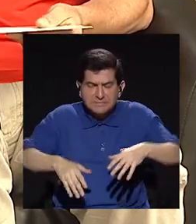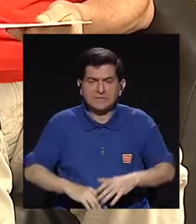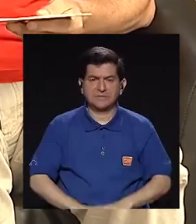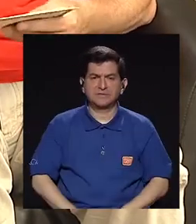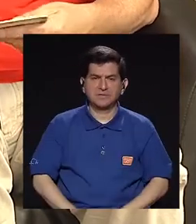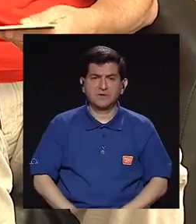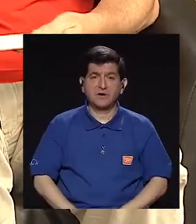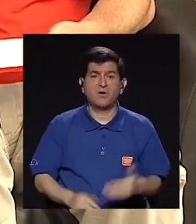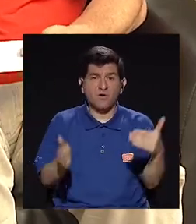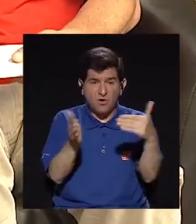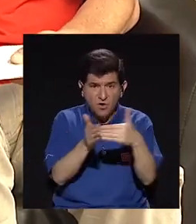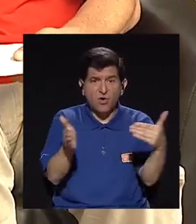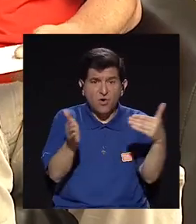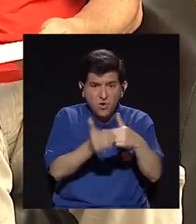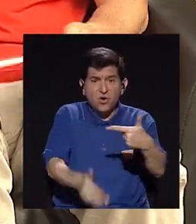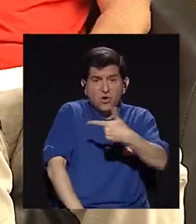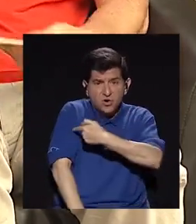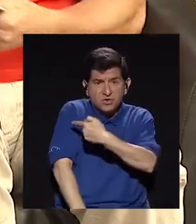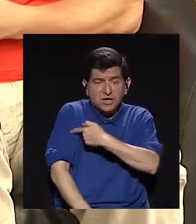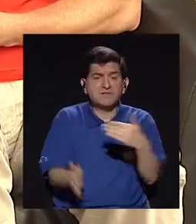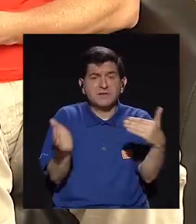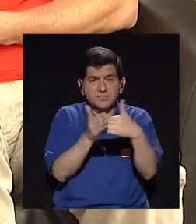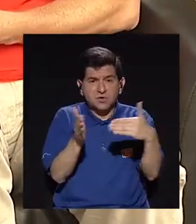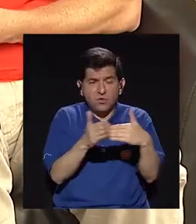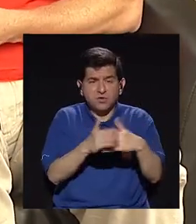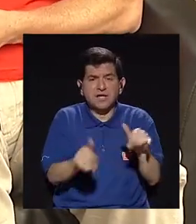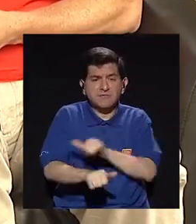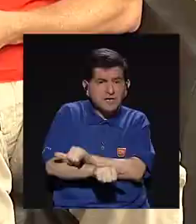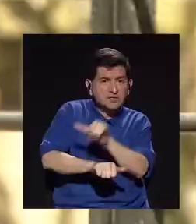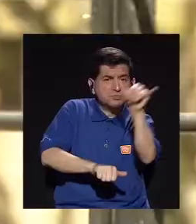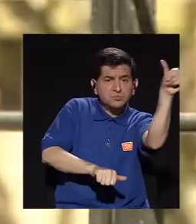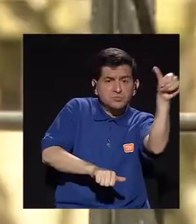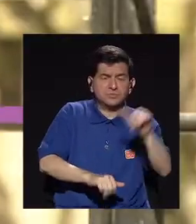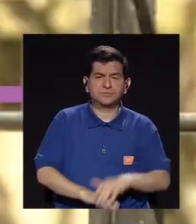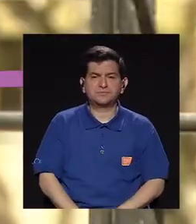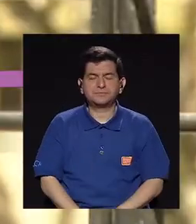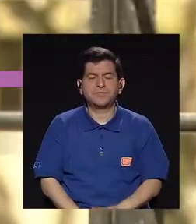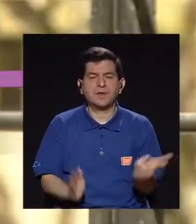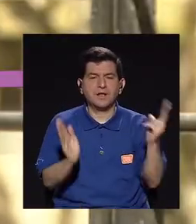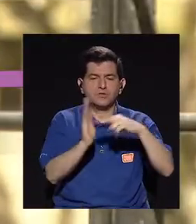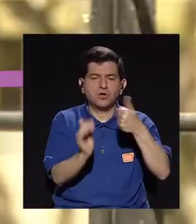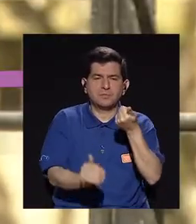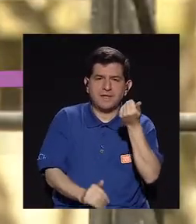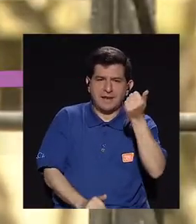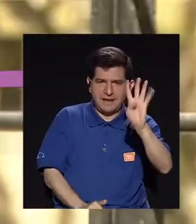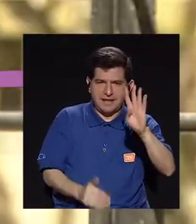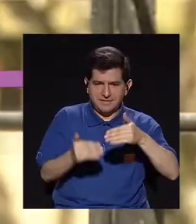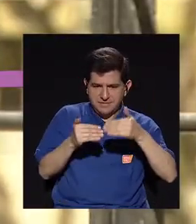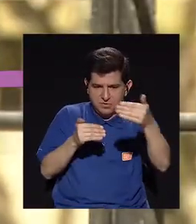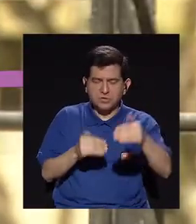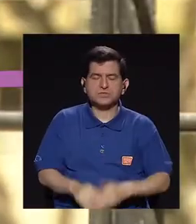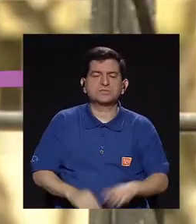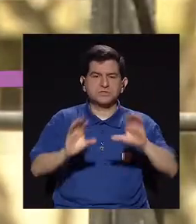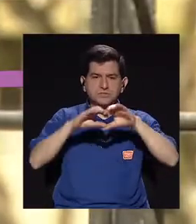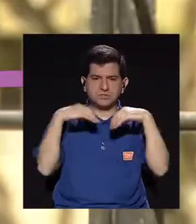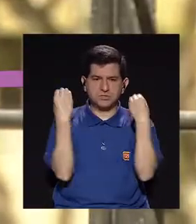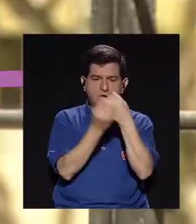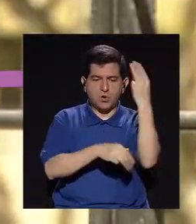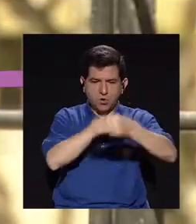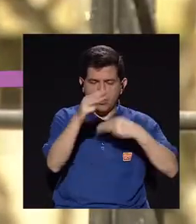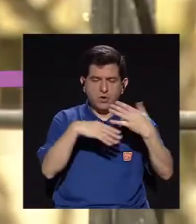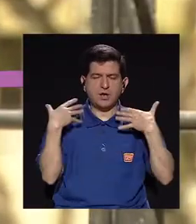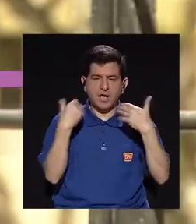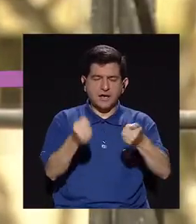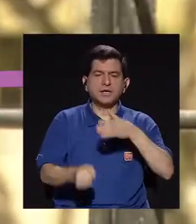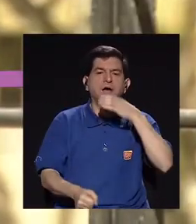borró, ¿tengo que volverme a vacunar para poder volver a salir del país? Bueno, desde el 2014 la Organización Mundial de la